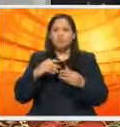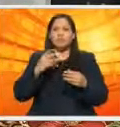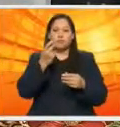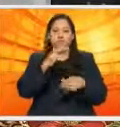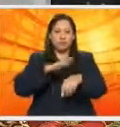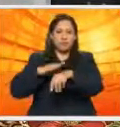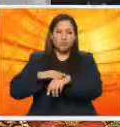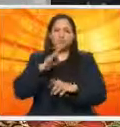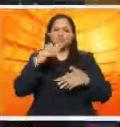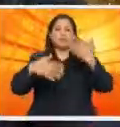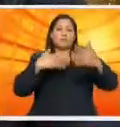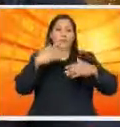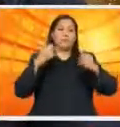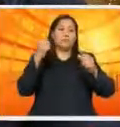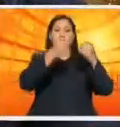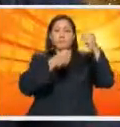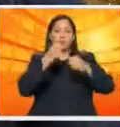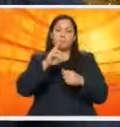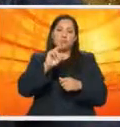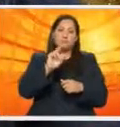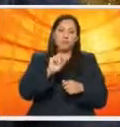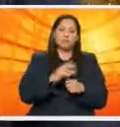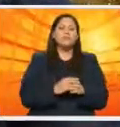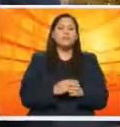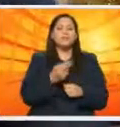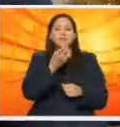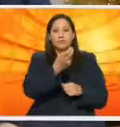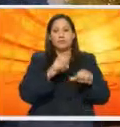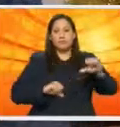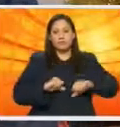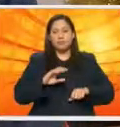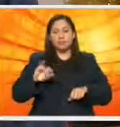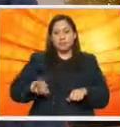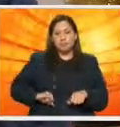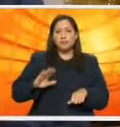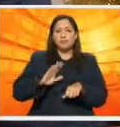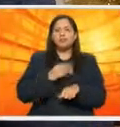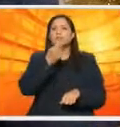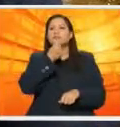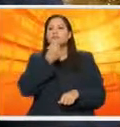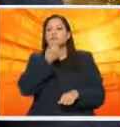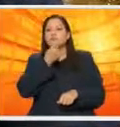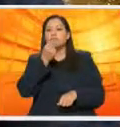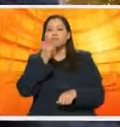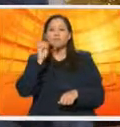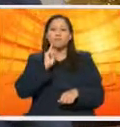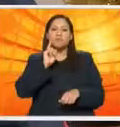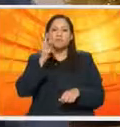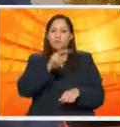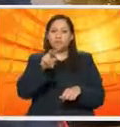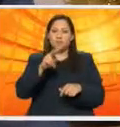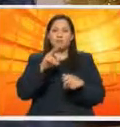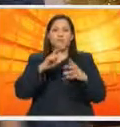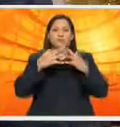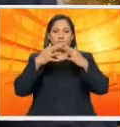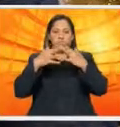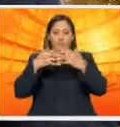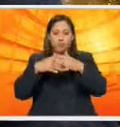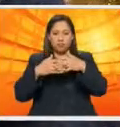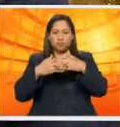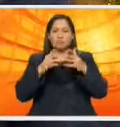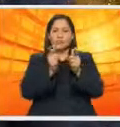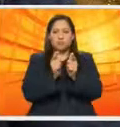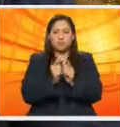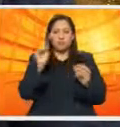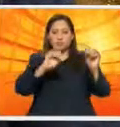en ese sentido, ¿no? O sea, el ejercicio. Y esta actividad es muy interesante porque se insertan las niñas y los niños y los grupos son mixtos. Son mixtos,